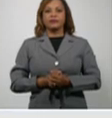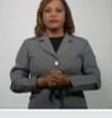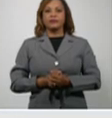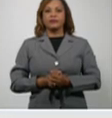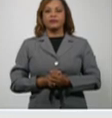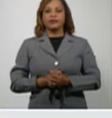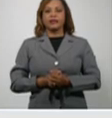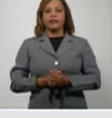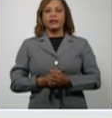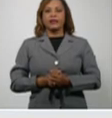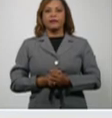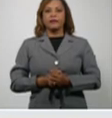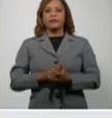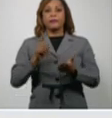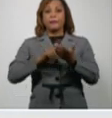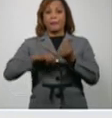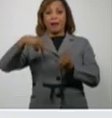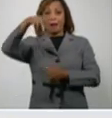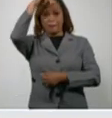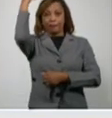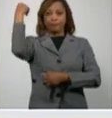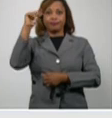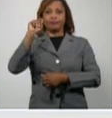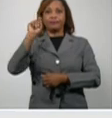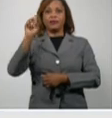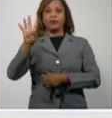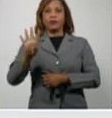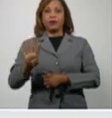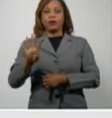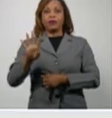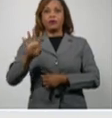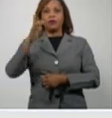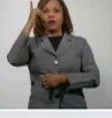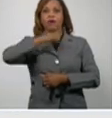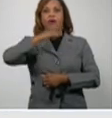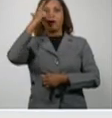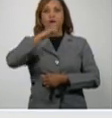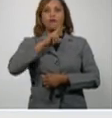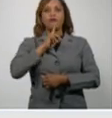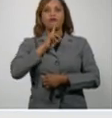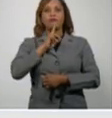casos. Palmira con 4 y Aguada de Pasajeros con 1.